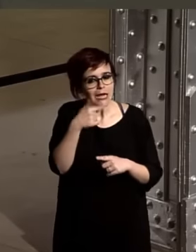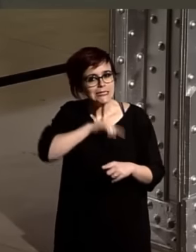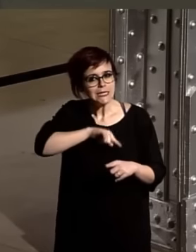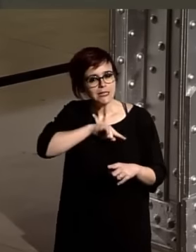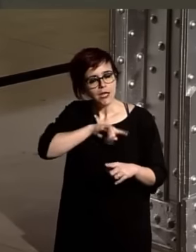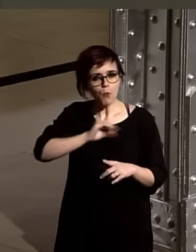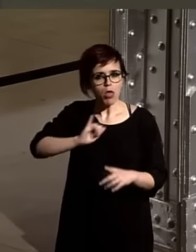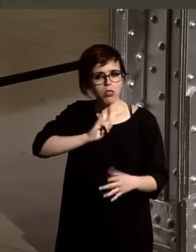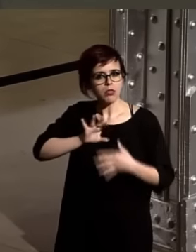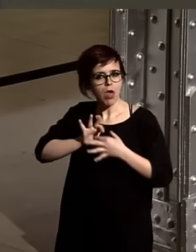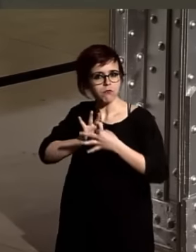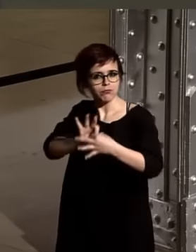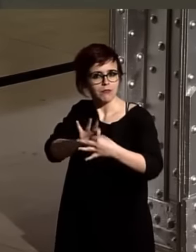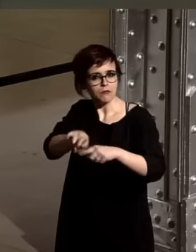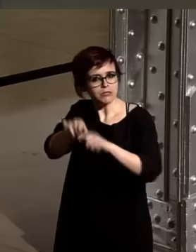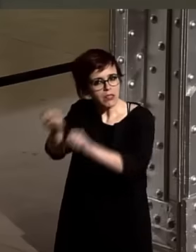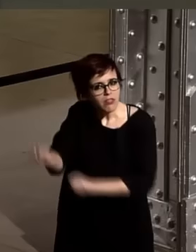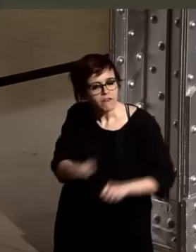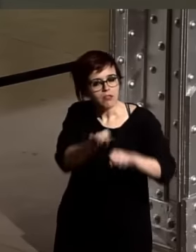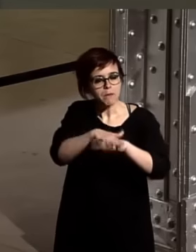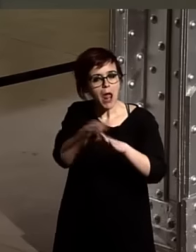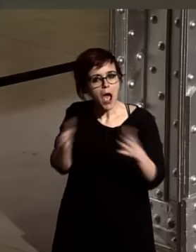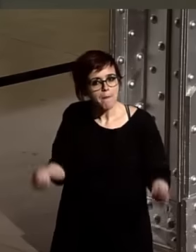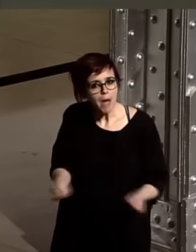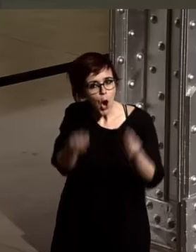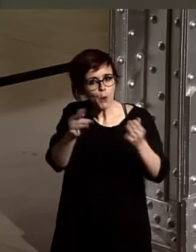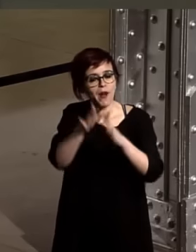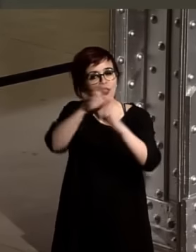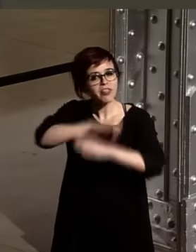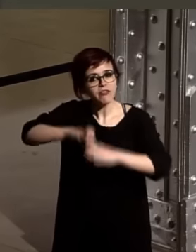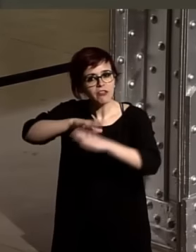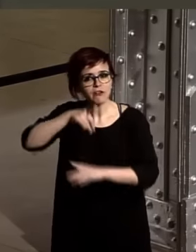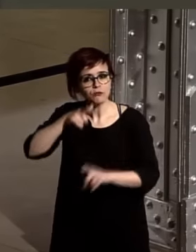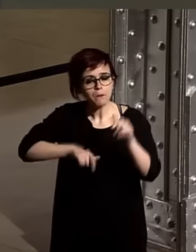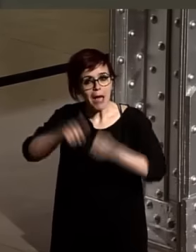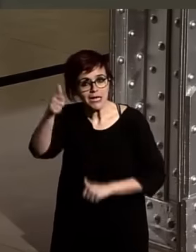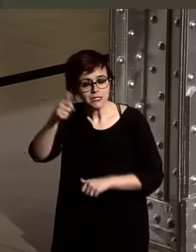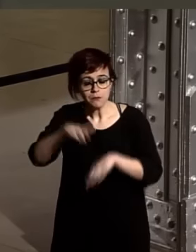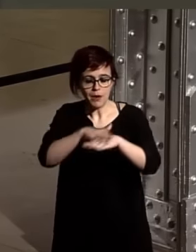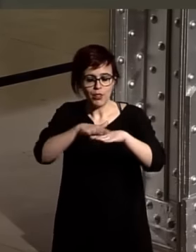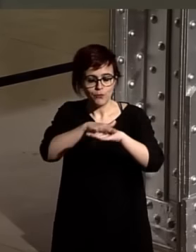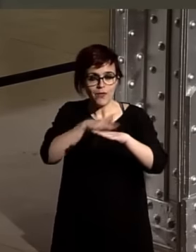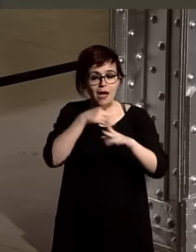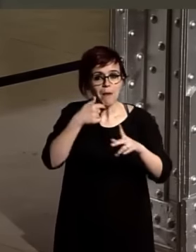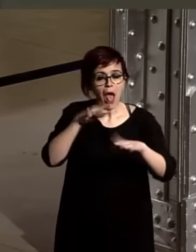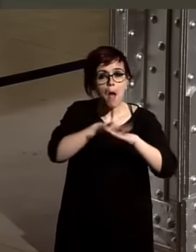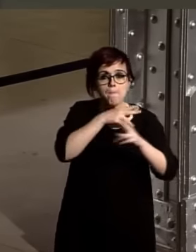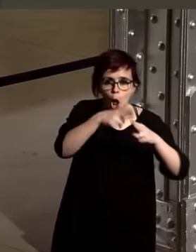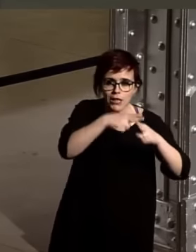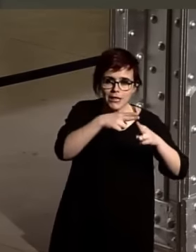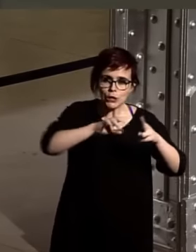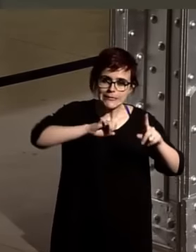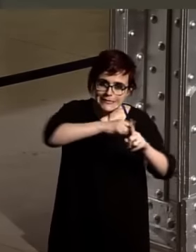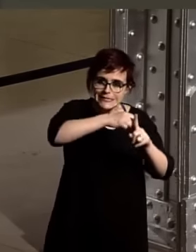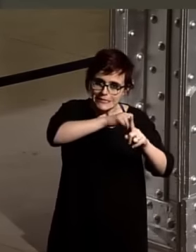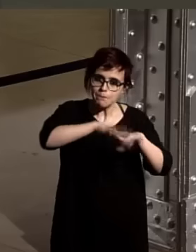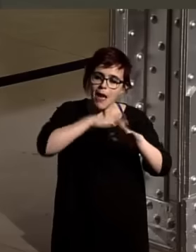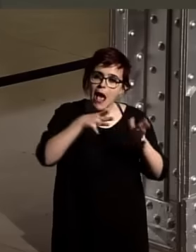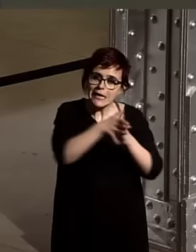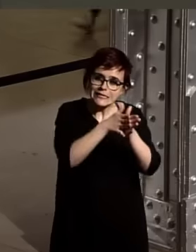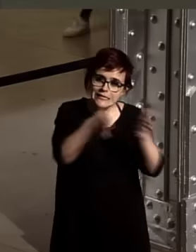lucharán por ello y empujarán no a a los científicos para Uy a los científicos a los políticos para que inviertan